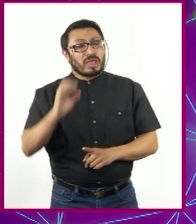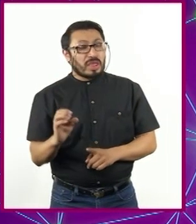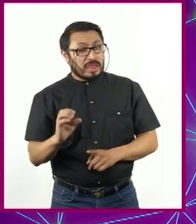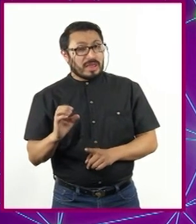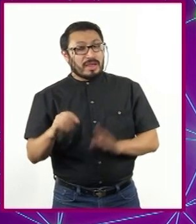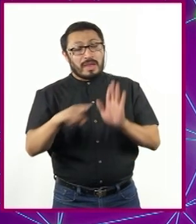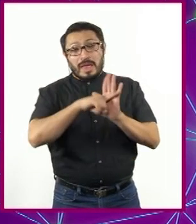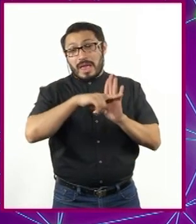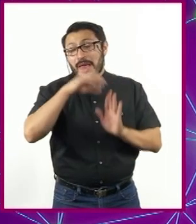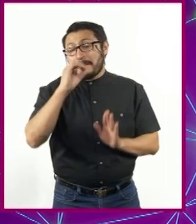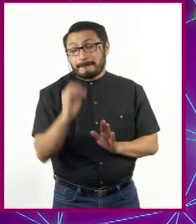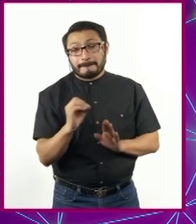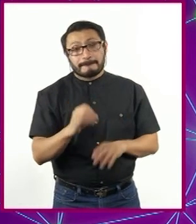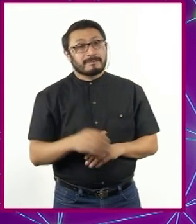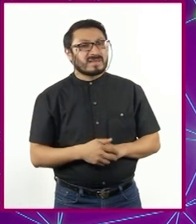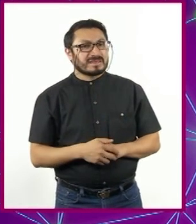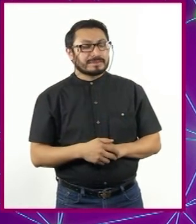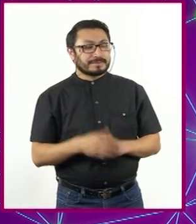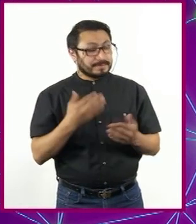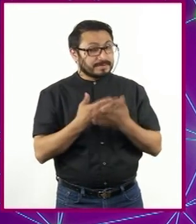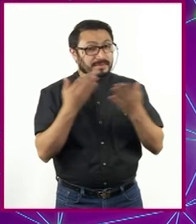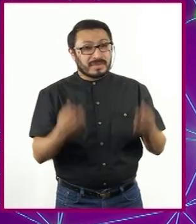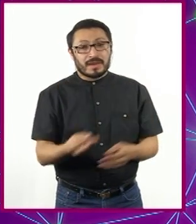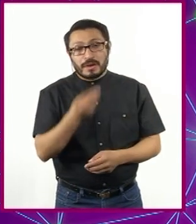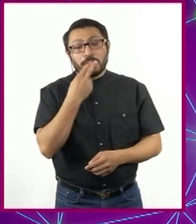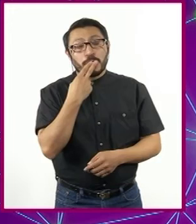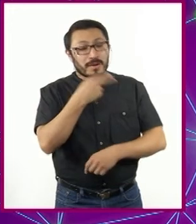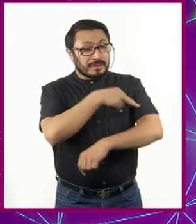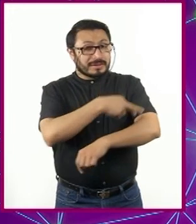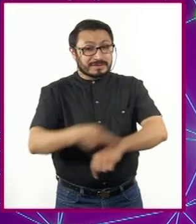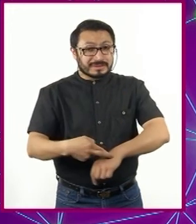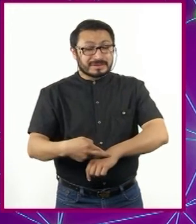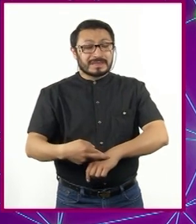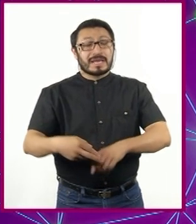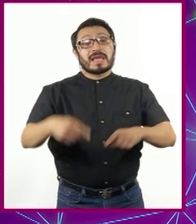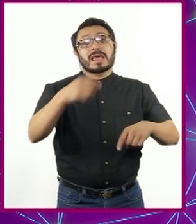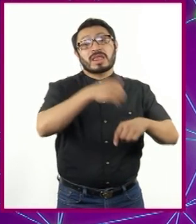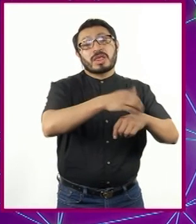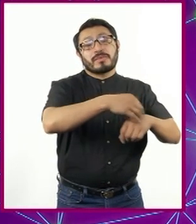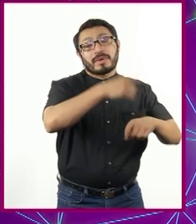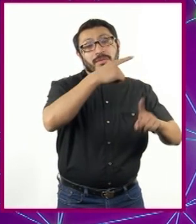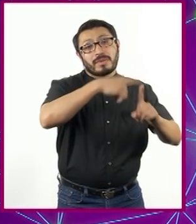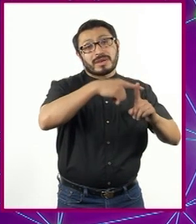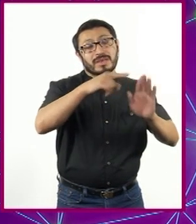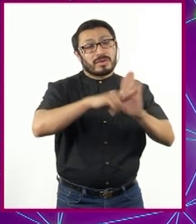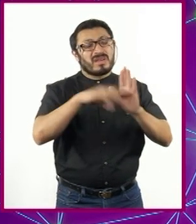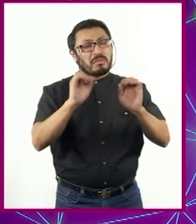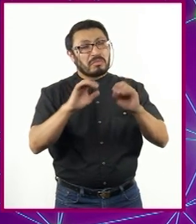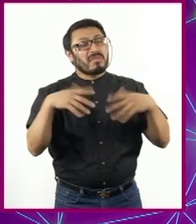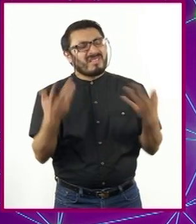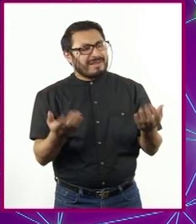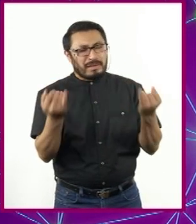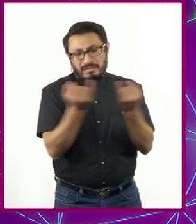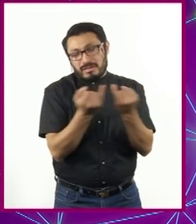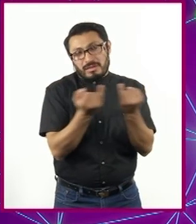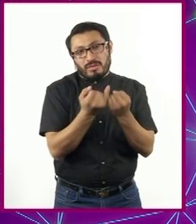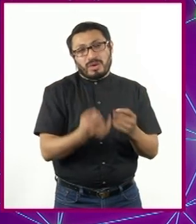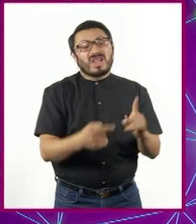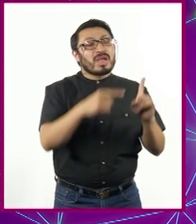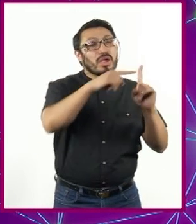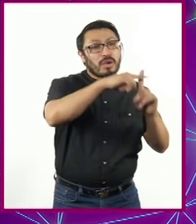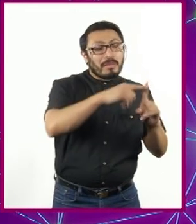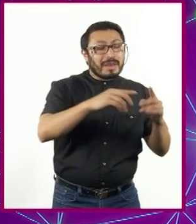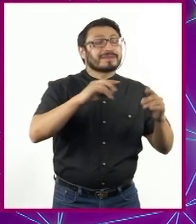cero. Ahora aplicamos la regla. Restar un número positivo o negativo es lo mismo que sumar por